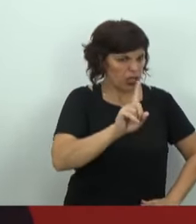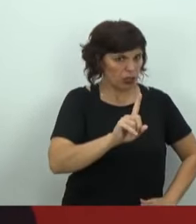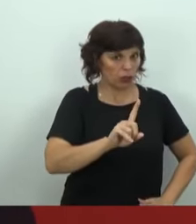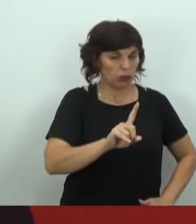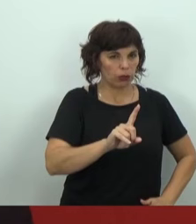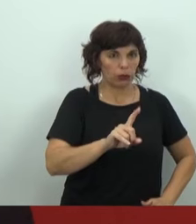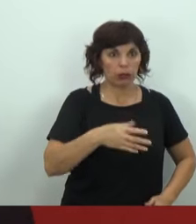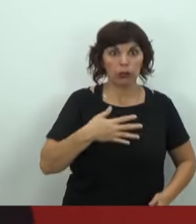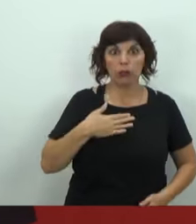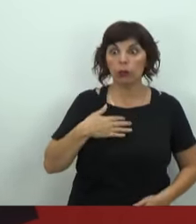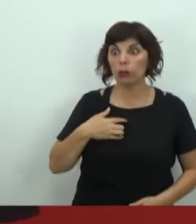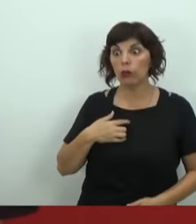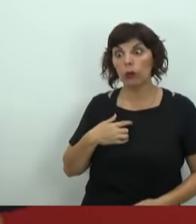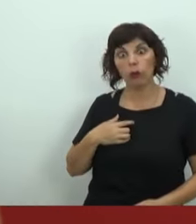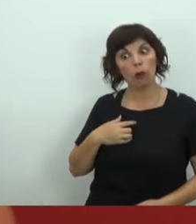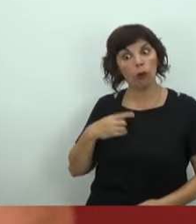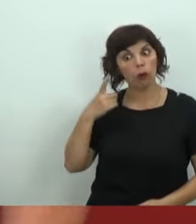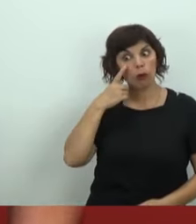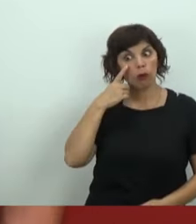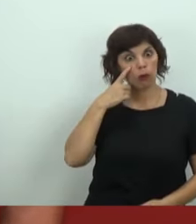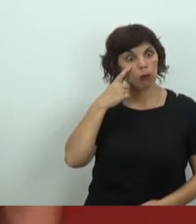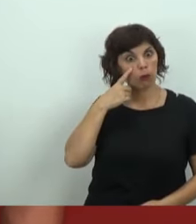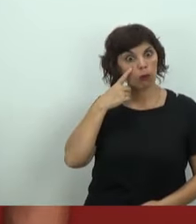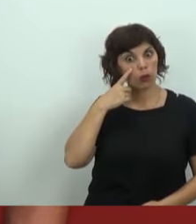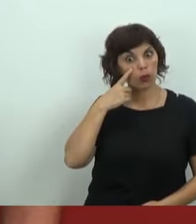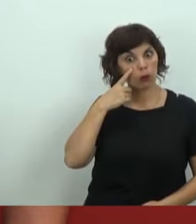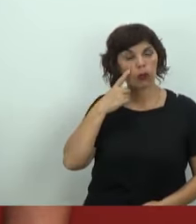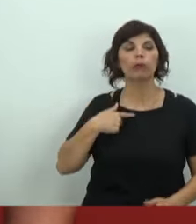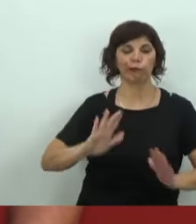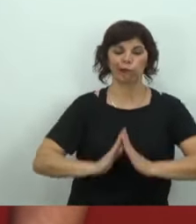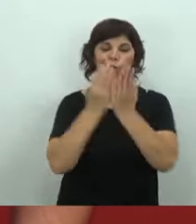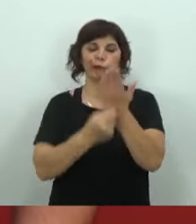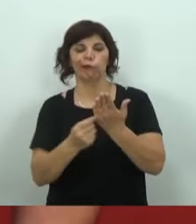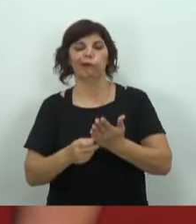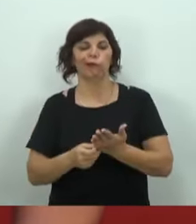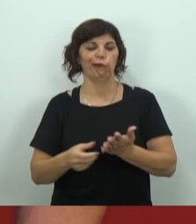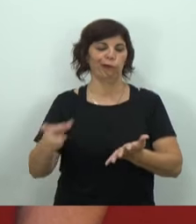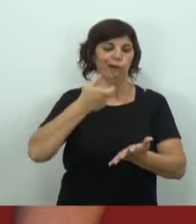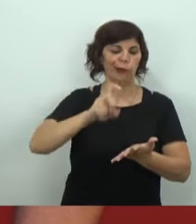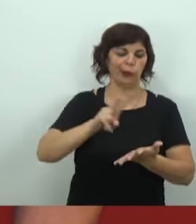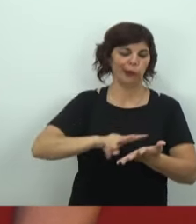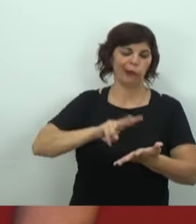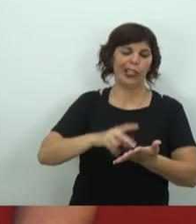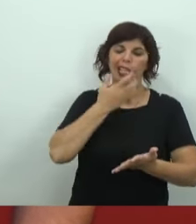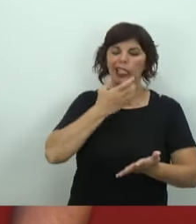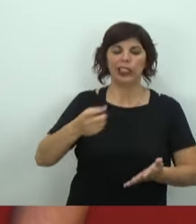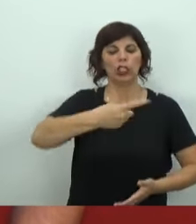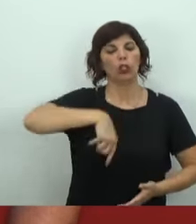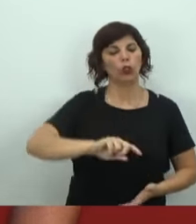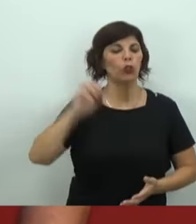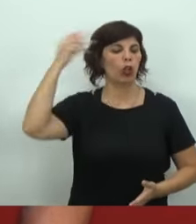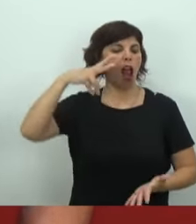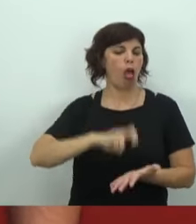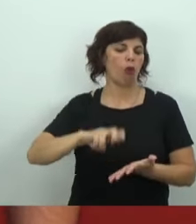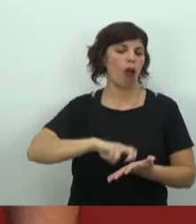Y me di cuenta que algo le pasó con la sangre. Y leí el versículo otra vez. Si andamos en la luz como Él está en la luz,